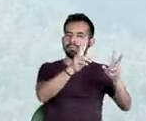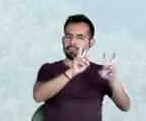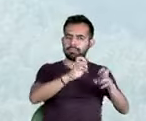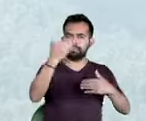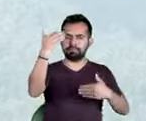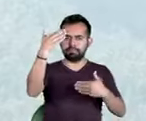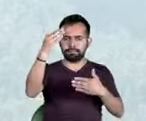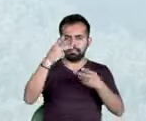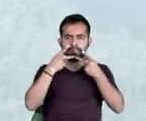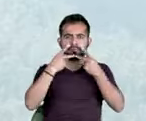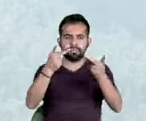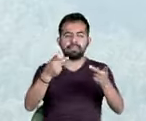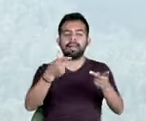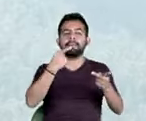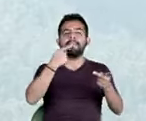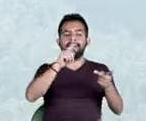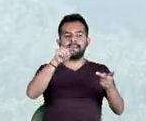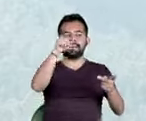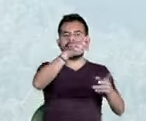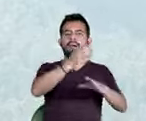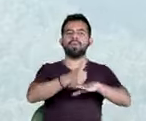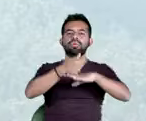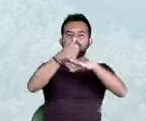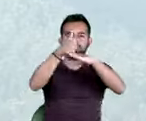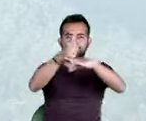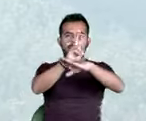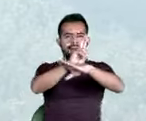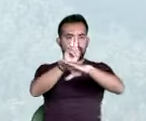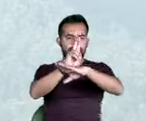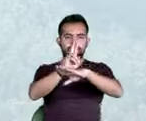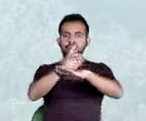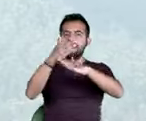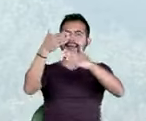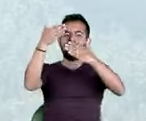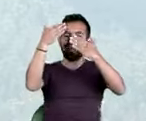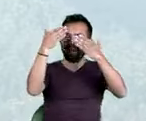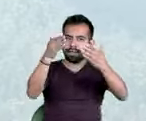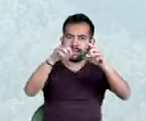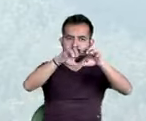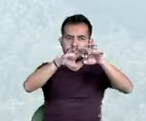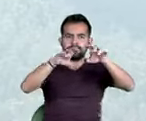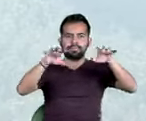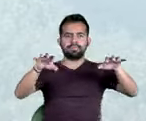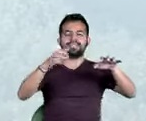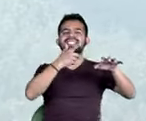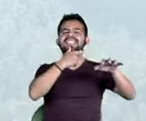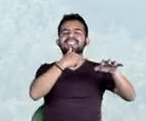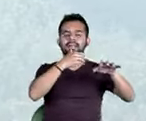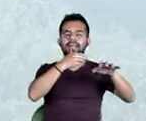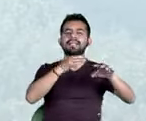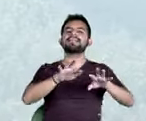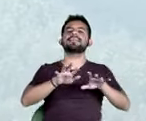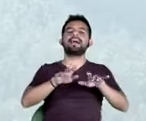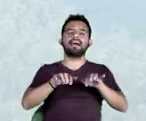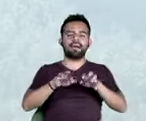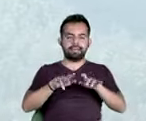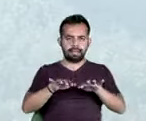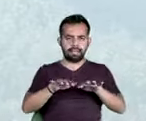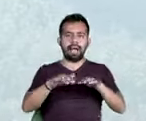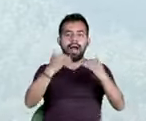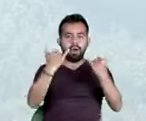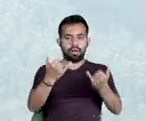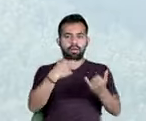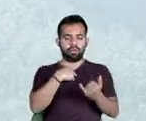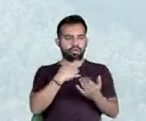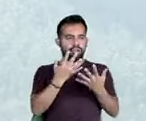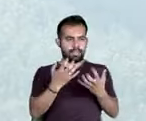para eso hay una rectoría. Quienes ejercerán la rectoría serán las secretarías. Y por lo tanto, hoy presentaré al